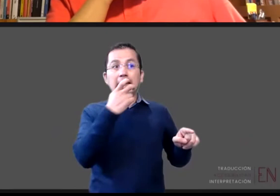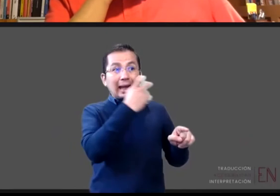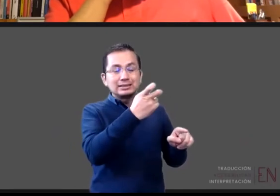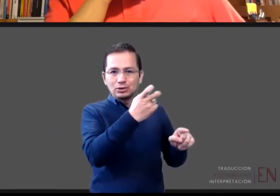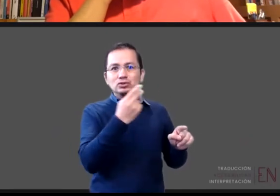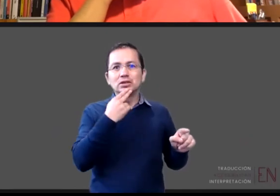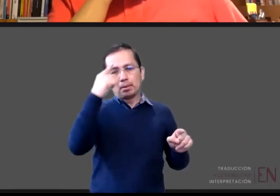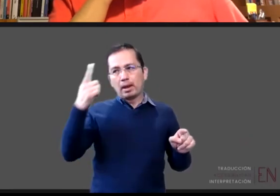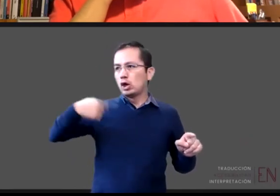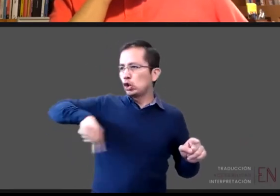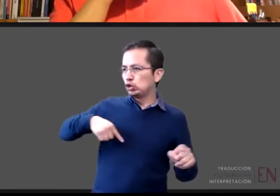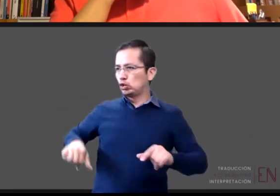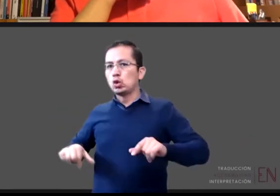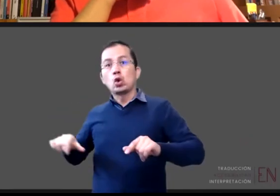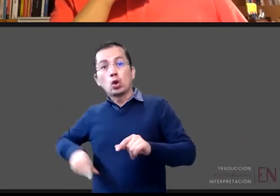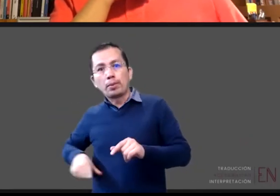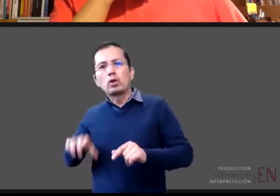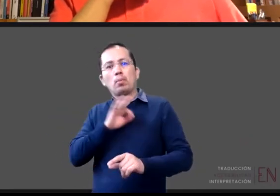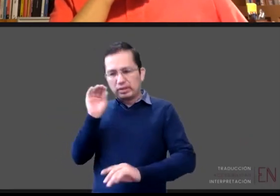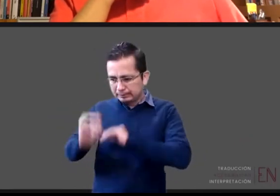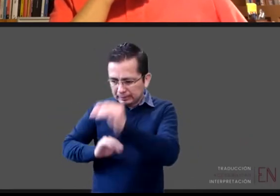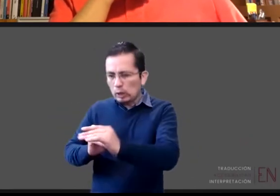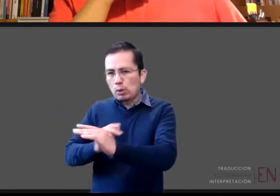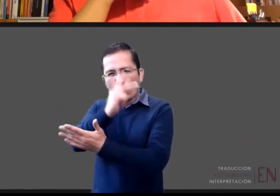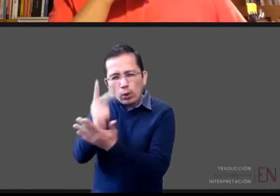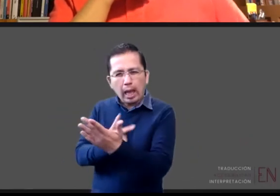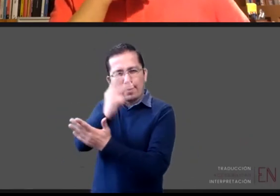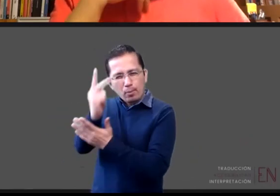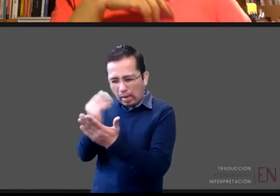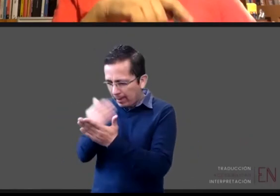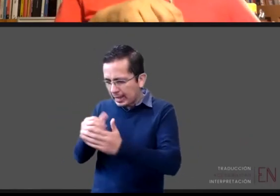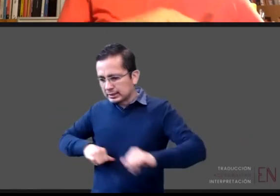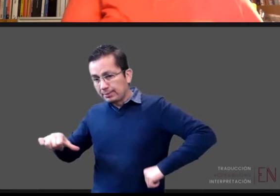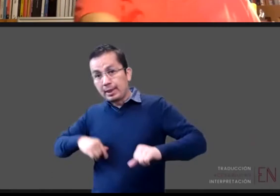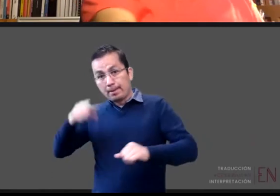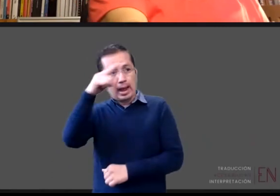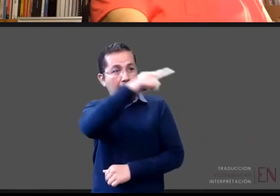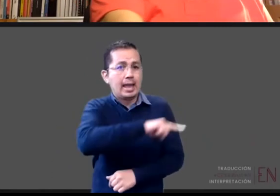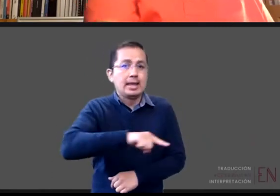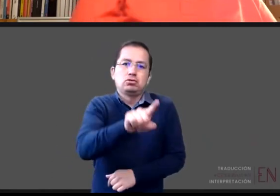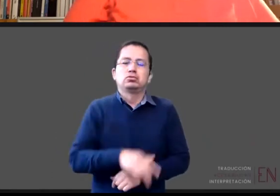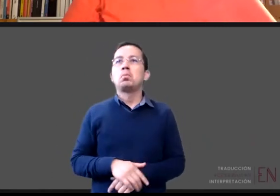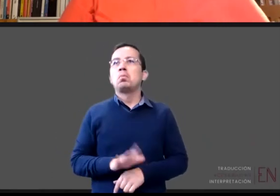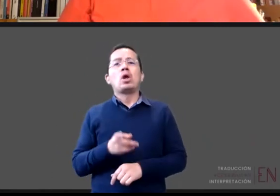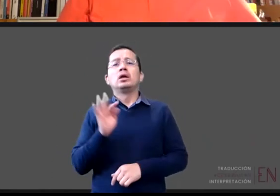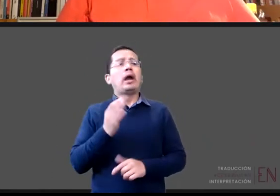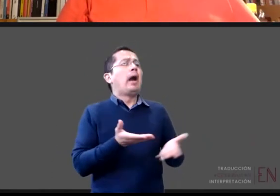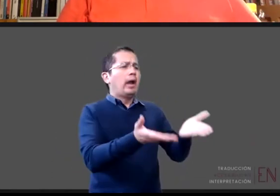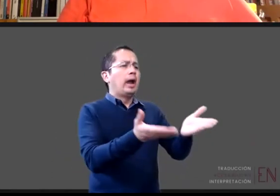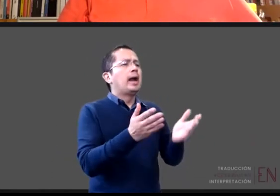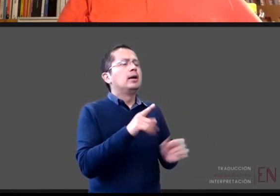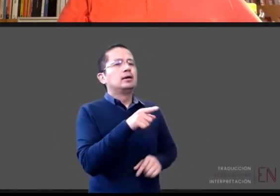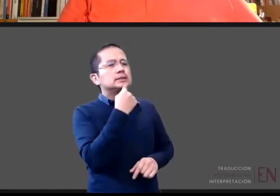si nada más tenemos estos espacios de participación, digamos, casi como algo anecdótico, ¿no? Como una experiencia bonita, pero no